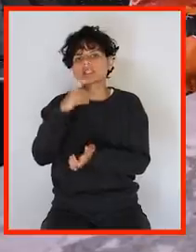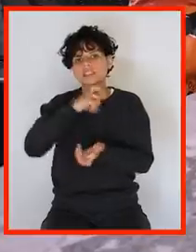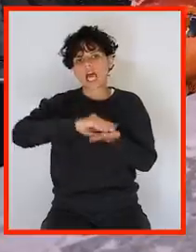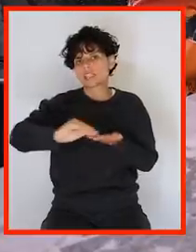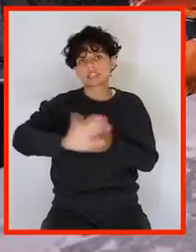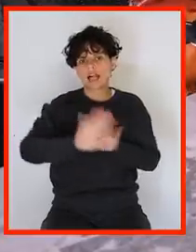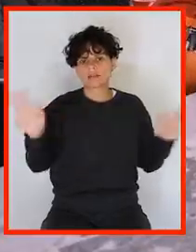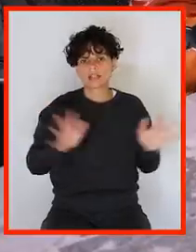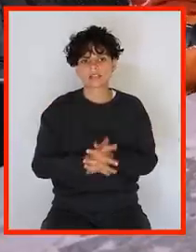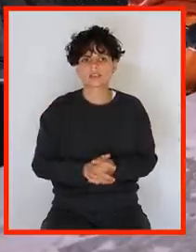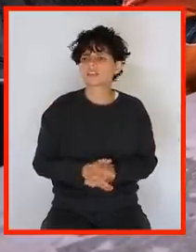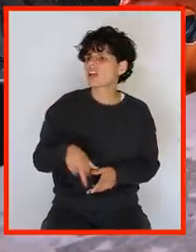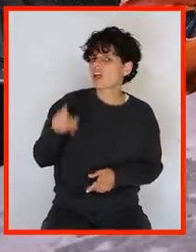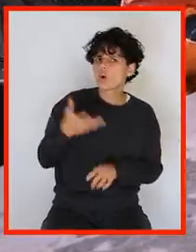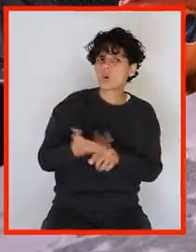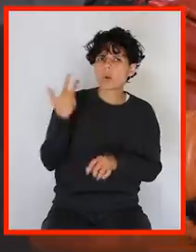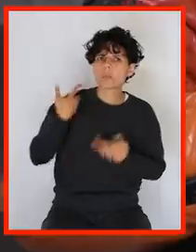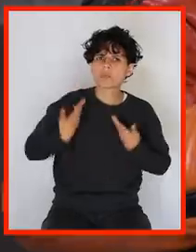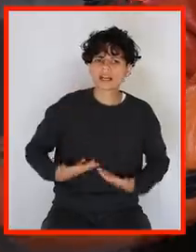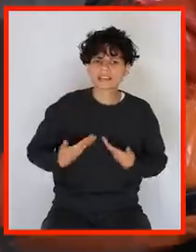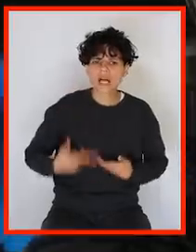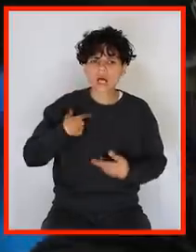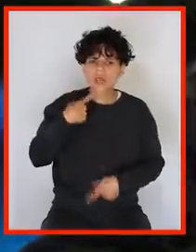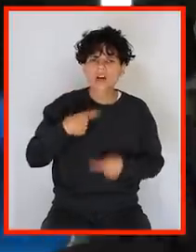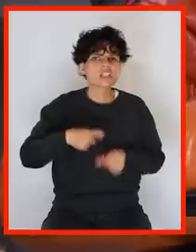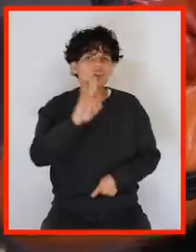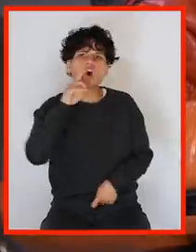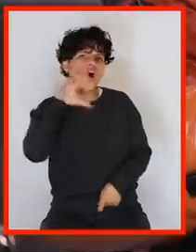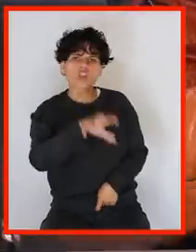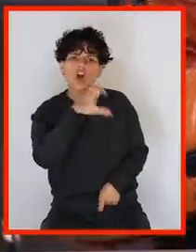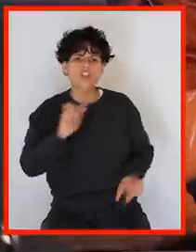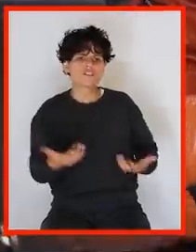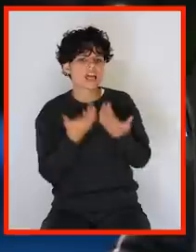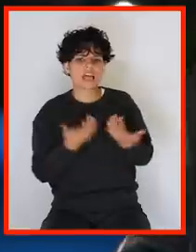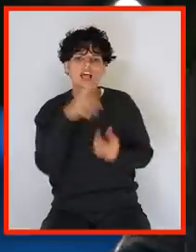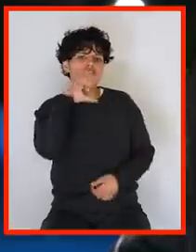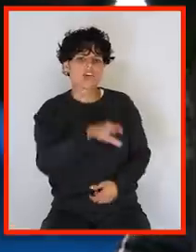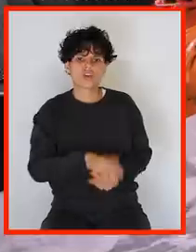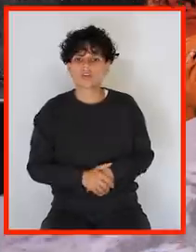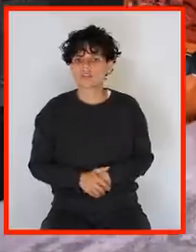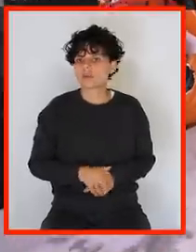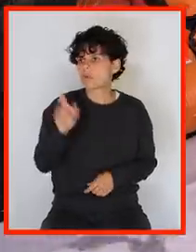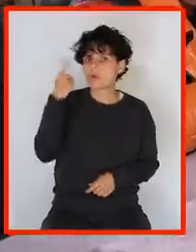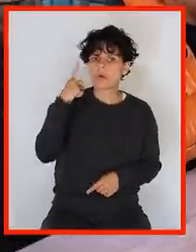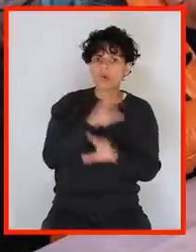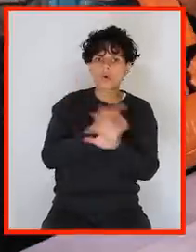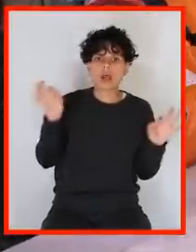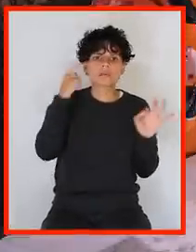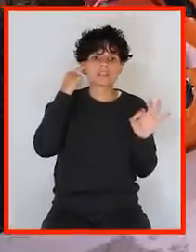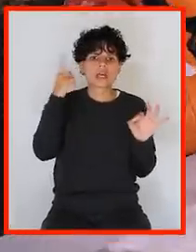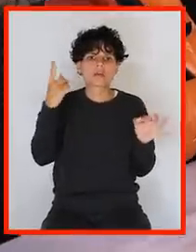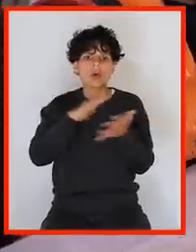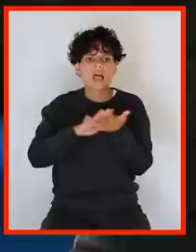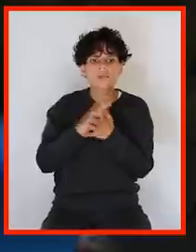Oye, este anti-vegetariano es duro, este es rudo. Lo odio. Es rudo, hasta anti-vegetariano. Pero jamás me imaginé tan